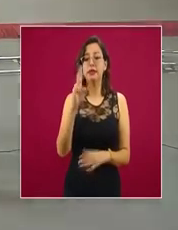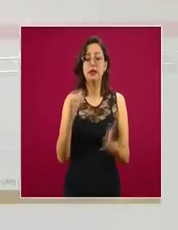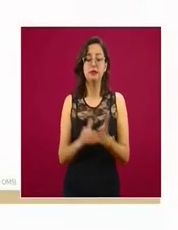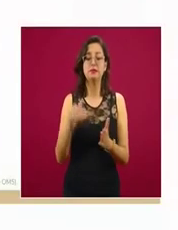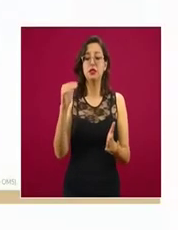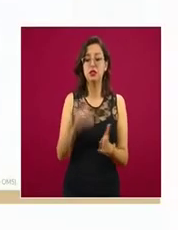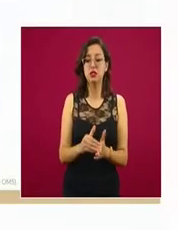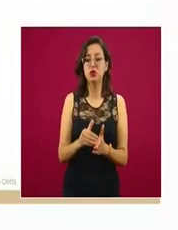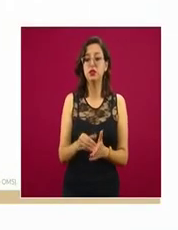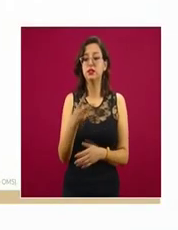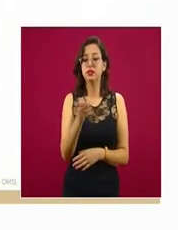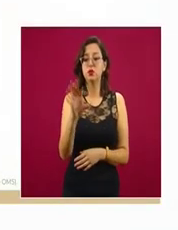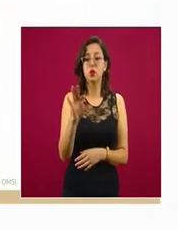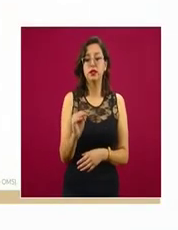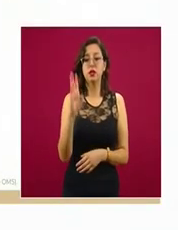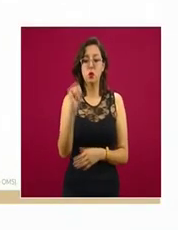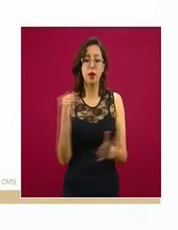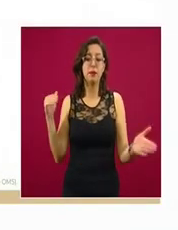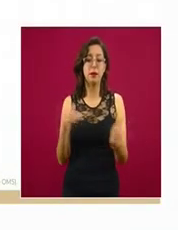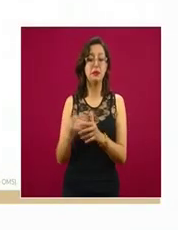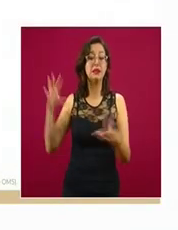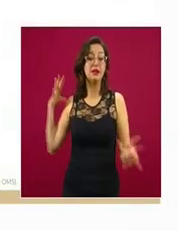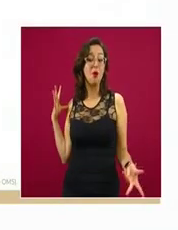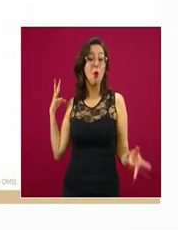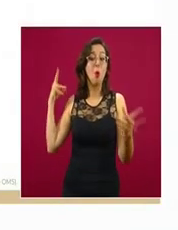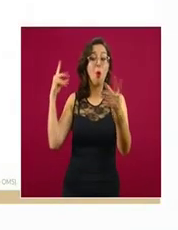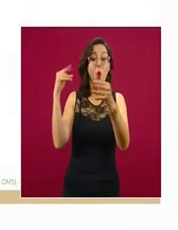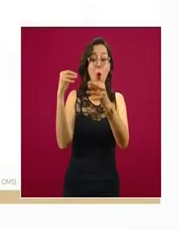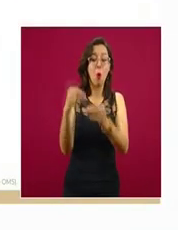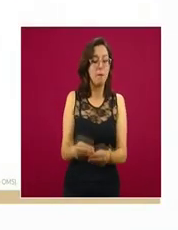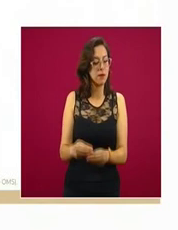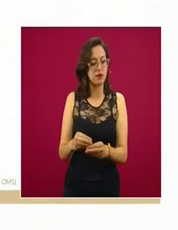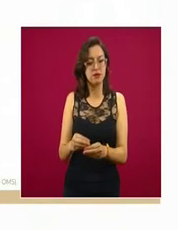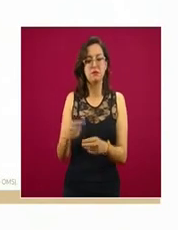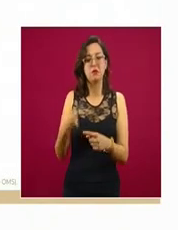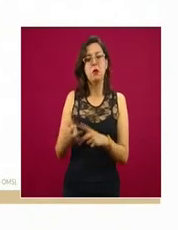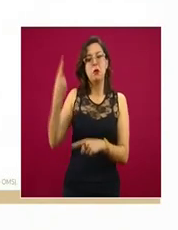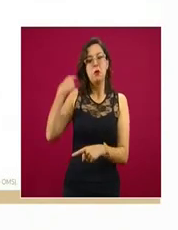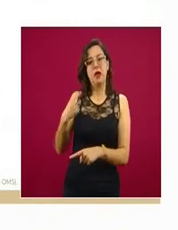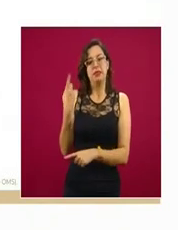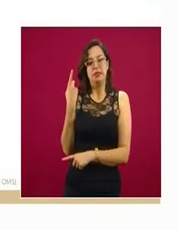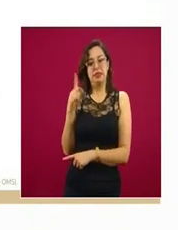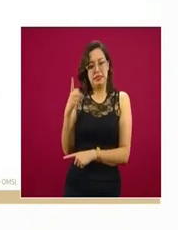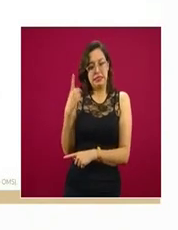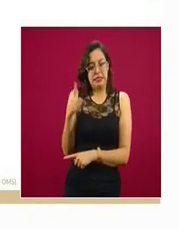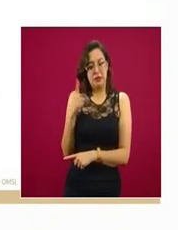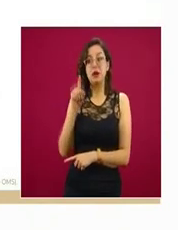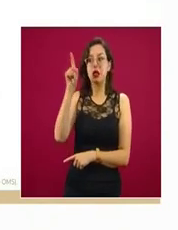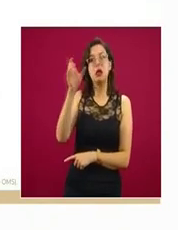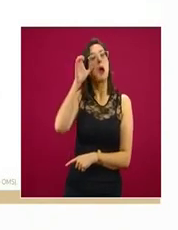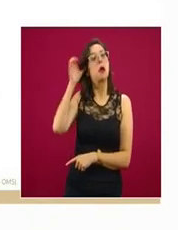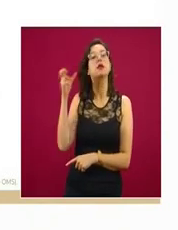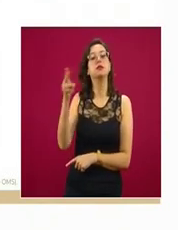3.349.000, más de esta cifra, de casos que se han detectado en forma acumulativa desde que empezó la epidemia en China